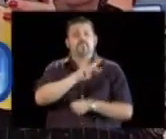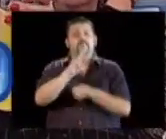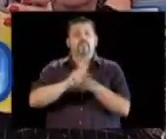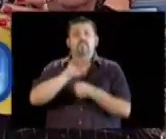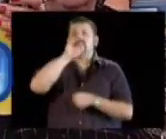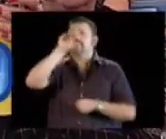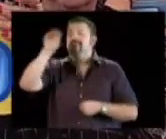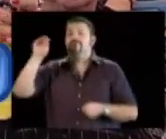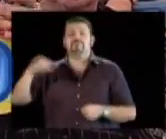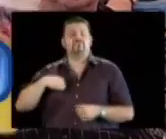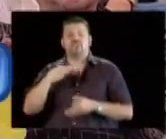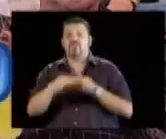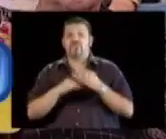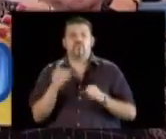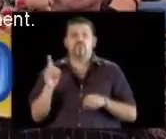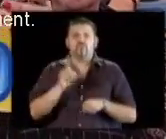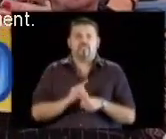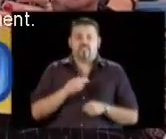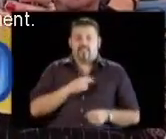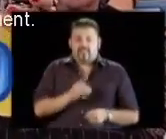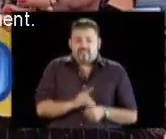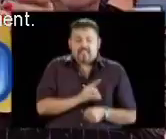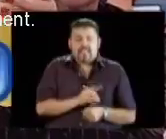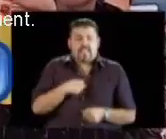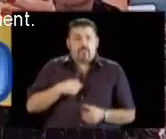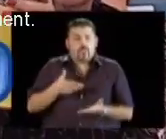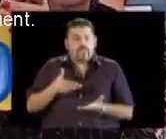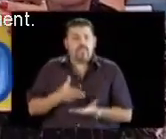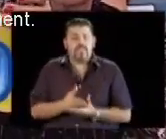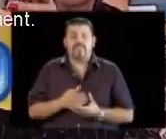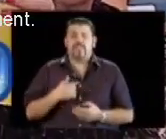todos los viajes internacionales desde que entré y aparte